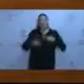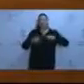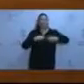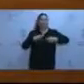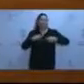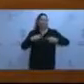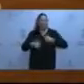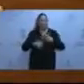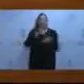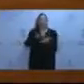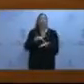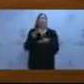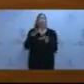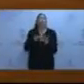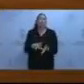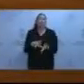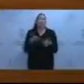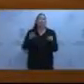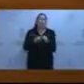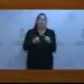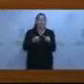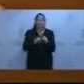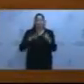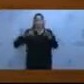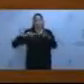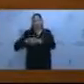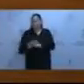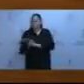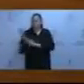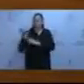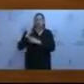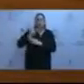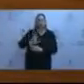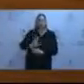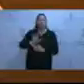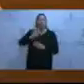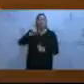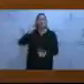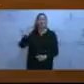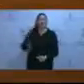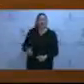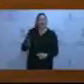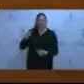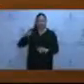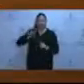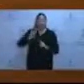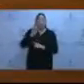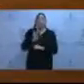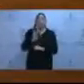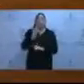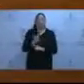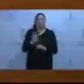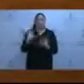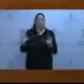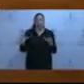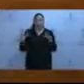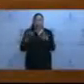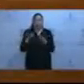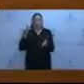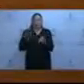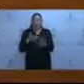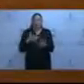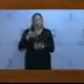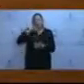sin perjuicio de lo que pueda resultar del recurso planteado contra la sentencia de primera instancia que estimó parcialmente la demanda de la UTE